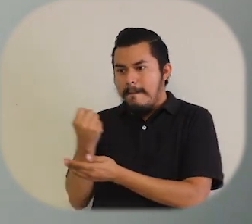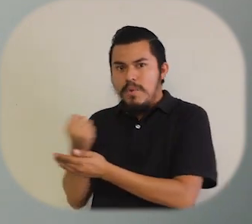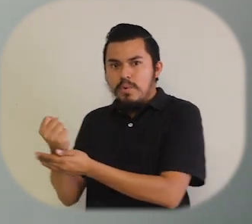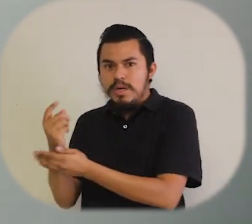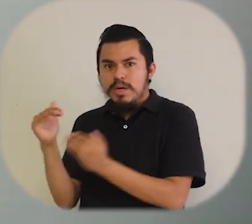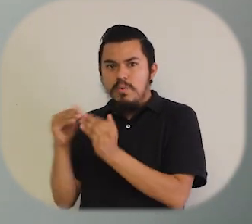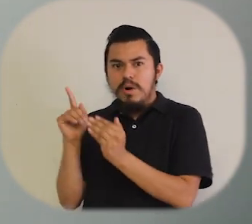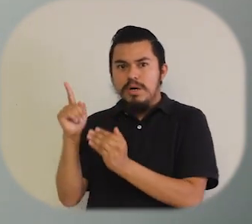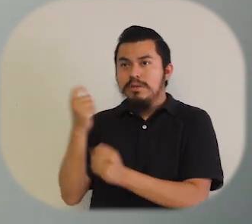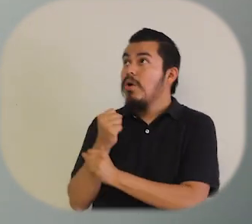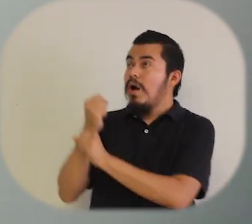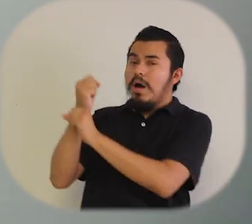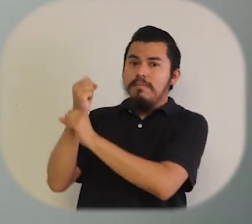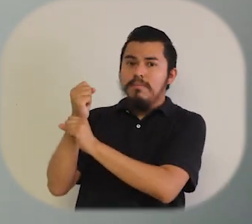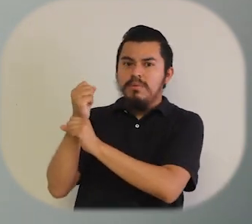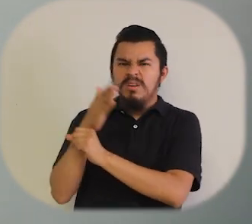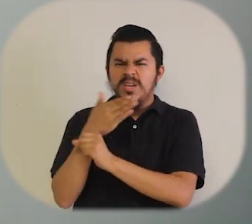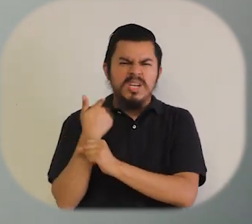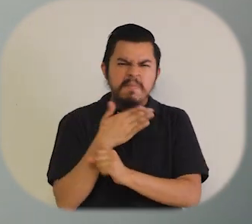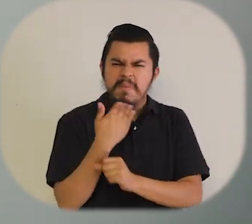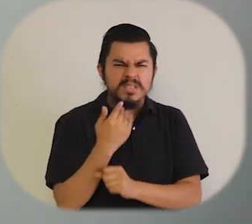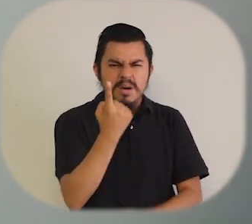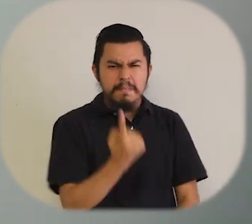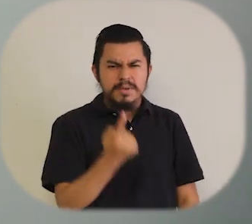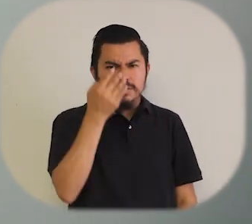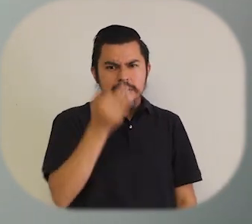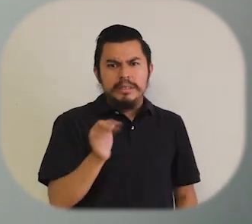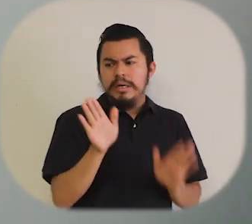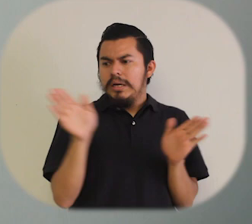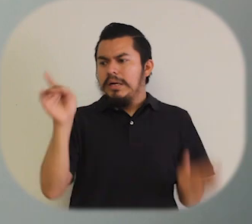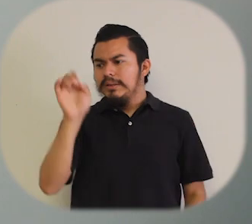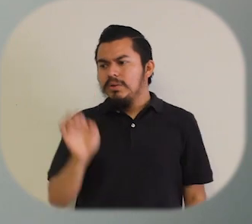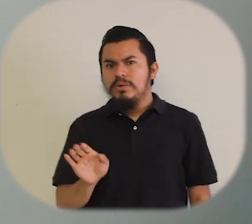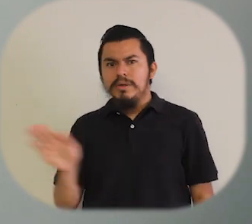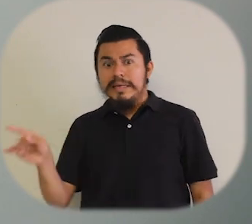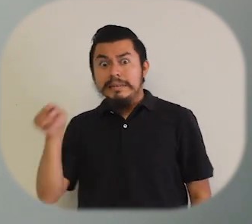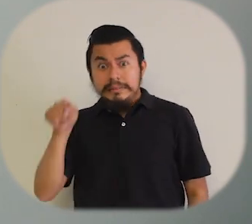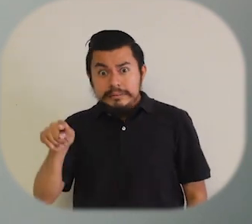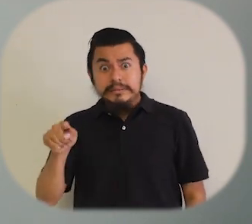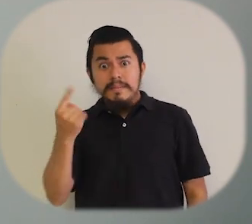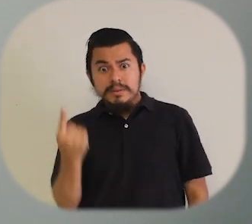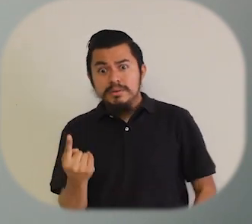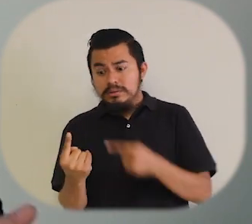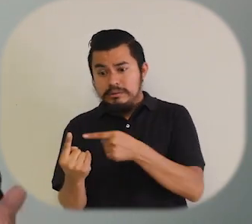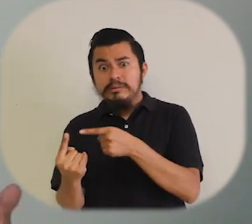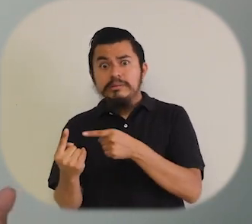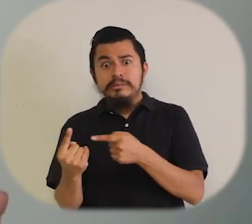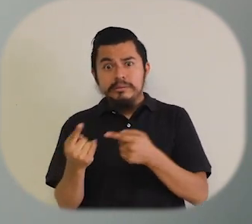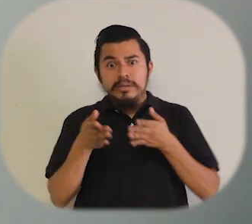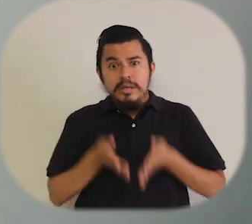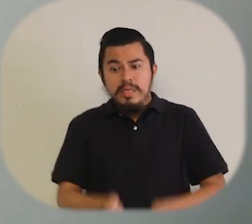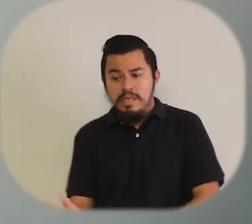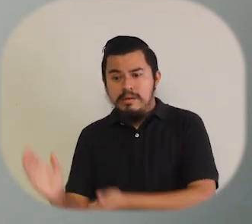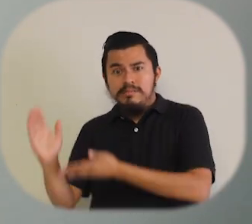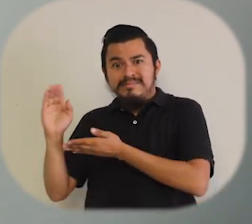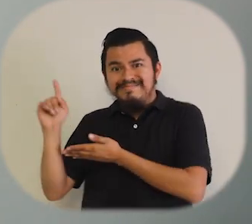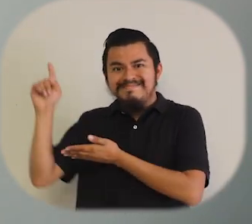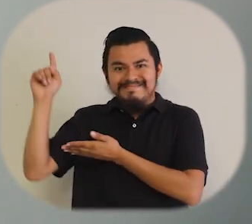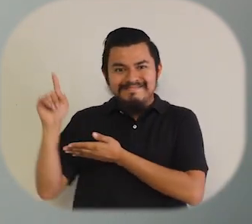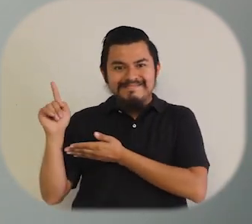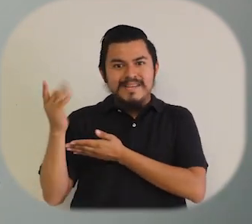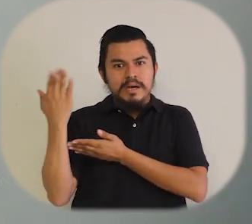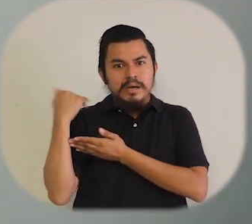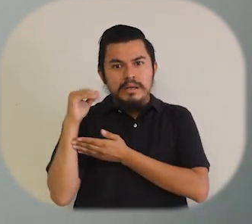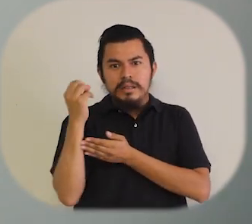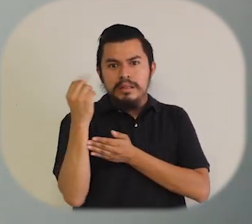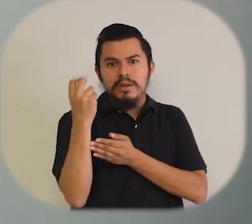Aquel que cree que Jesús es el Cristo, ese es nacido de Dios. Fue el mensaje de los apóstoles. Es decir, el mensaje